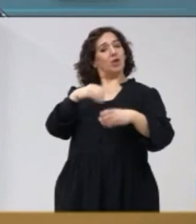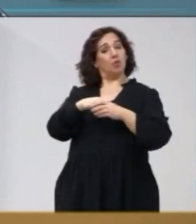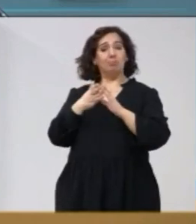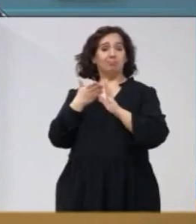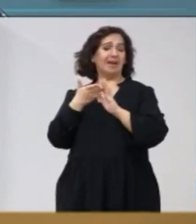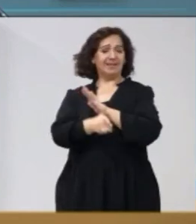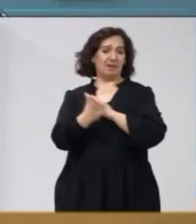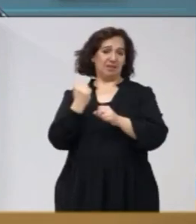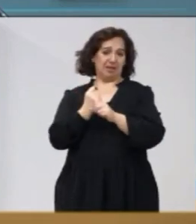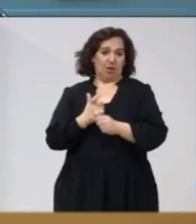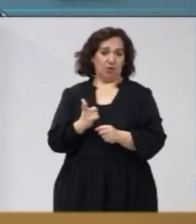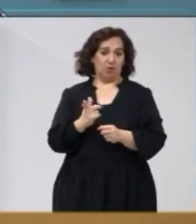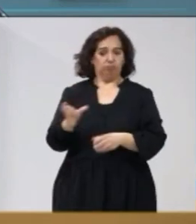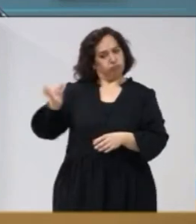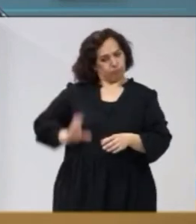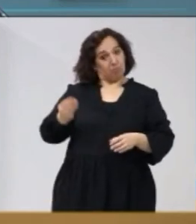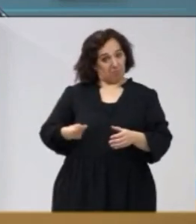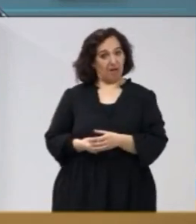retribuido.